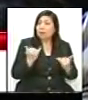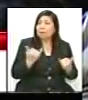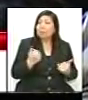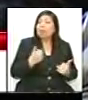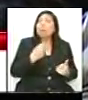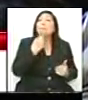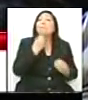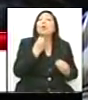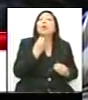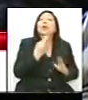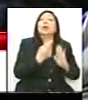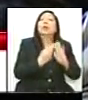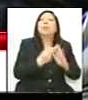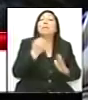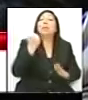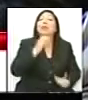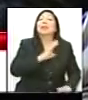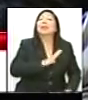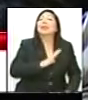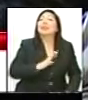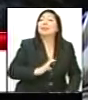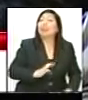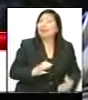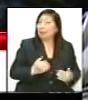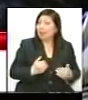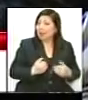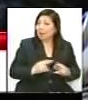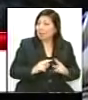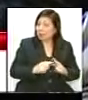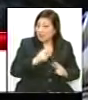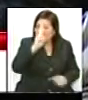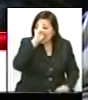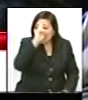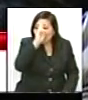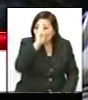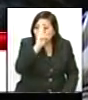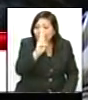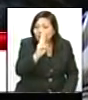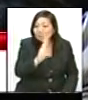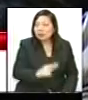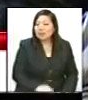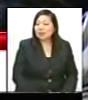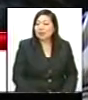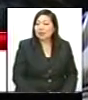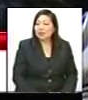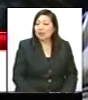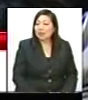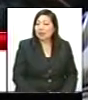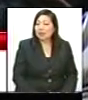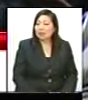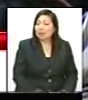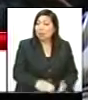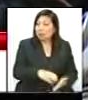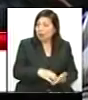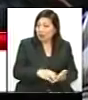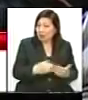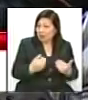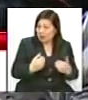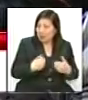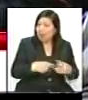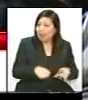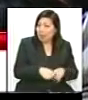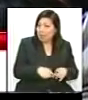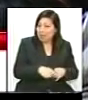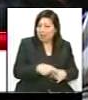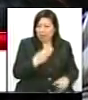que representan a los poderes del Estado y tenemos que comenzar a respetar. Entonces tengo que expresar eso porque el pueblo también tiene